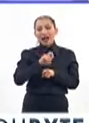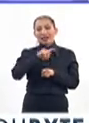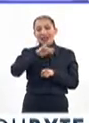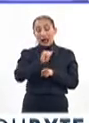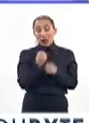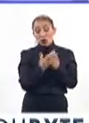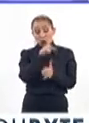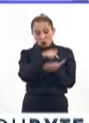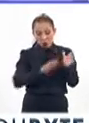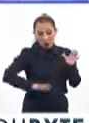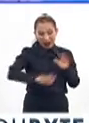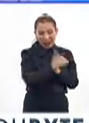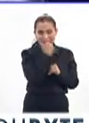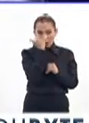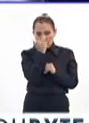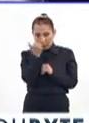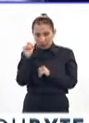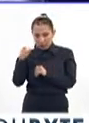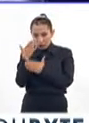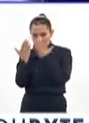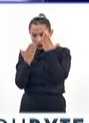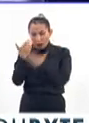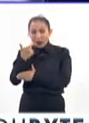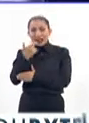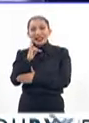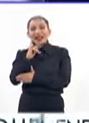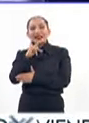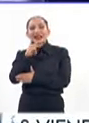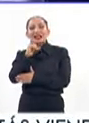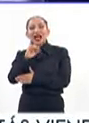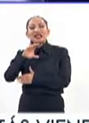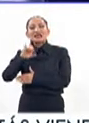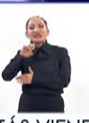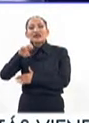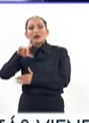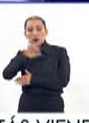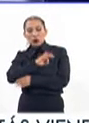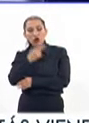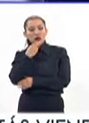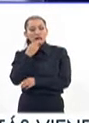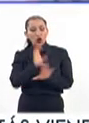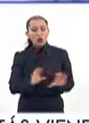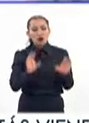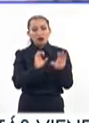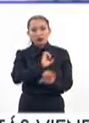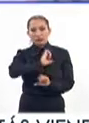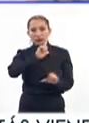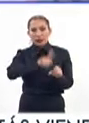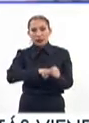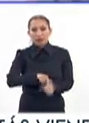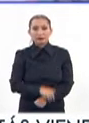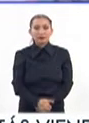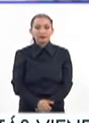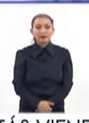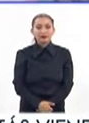En este nuevo espacio, los estudiantes de la carrera de Ingeniería Civil podrán hacer uso de un software especializado.